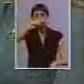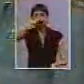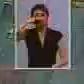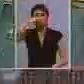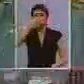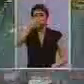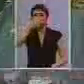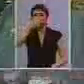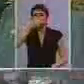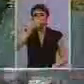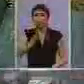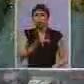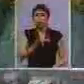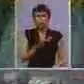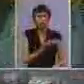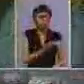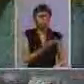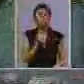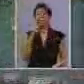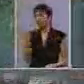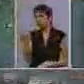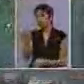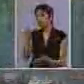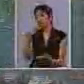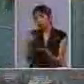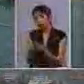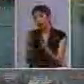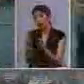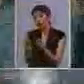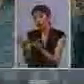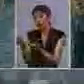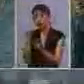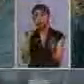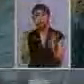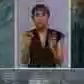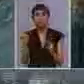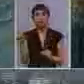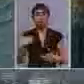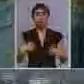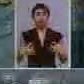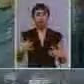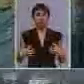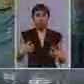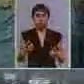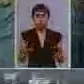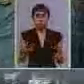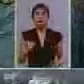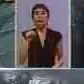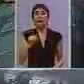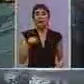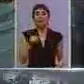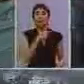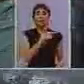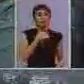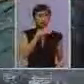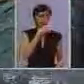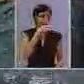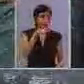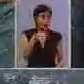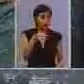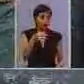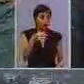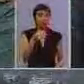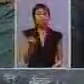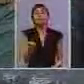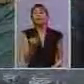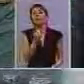olores. Tiene toda la razón la señora con su molestia. Aquí, como bien decía, es un